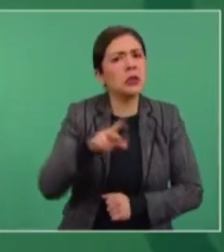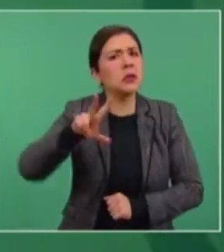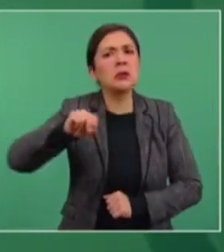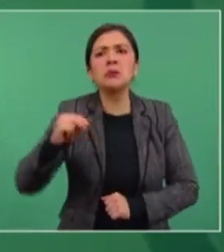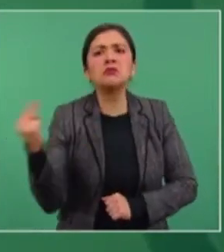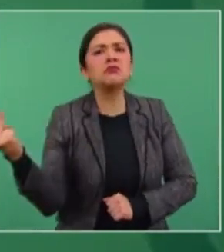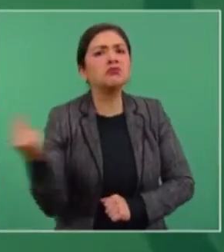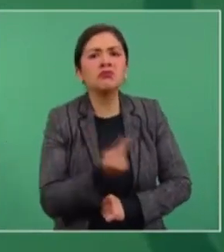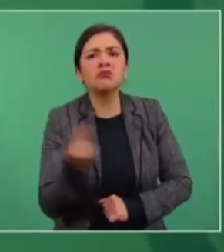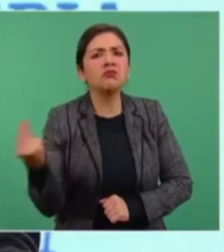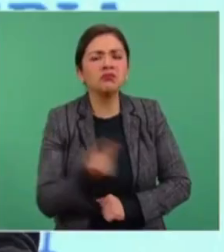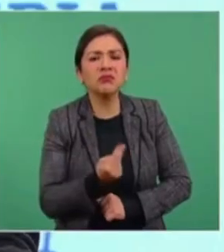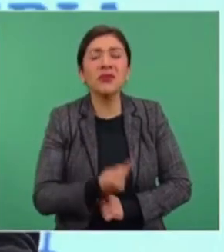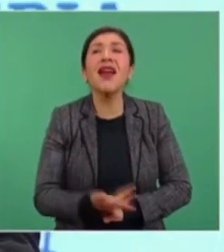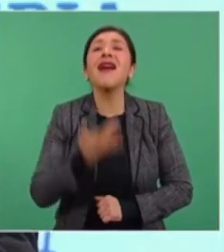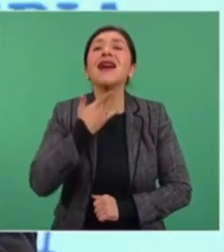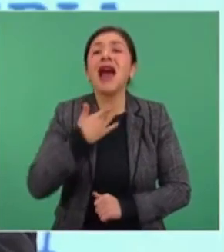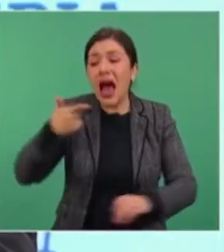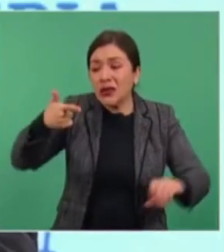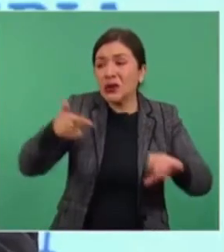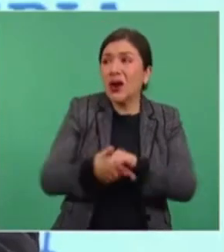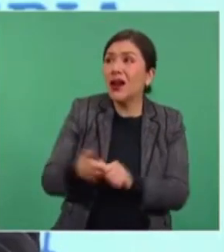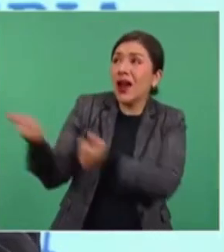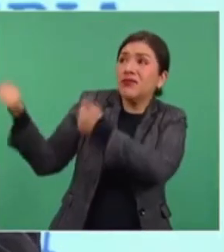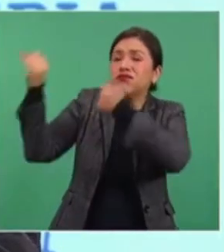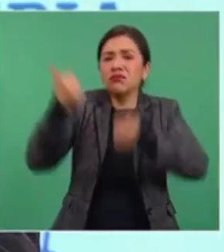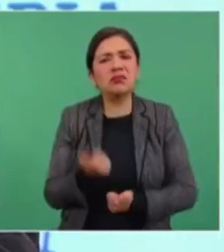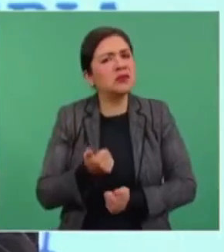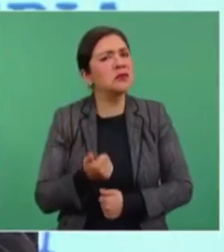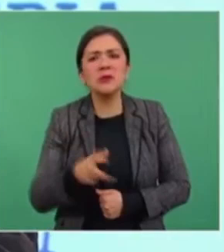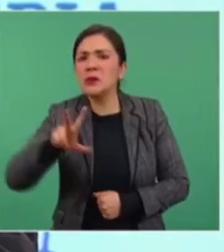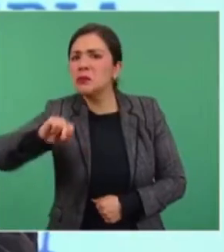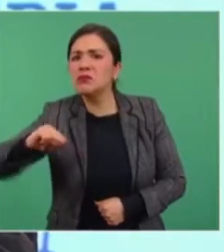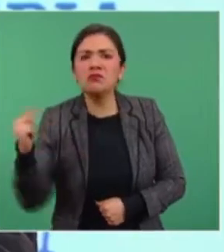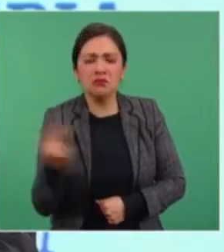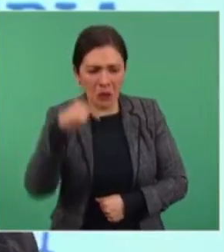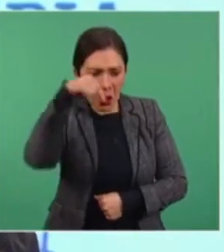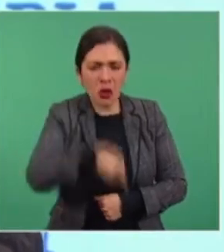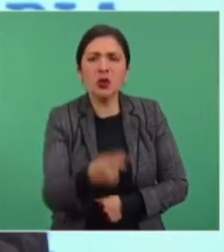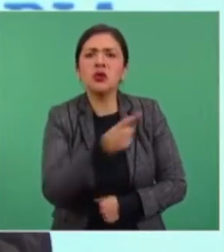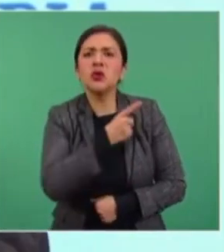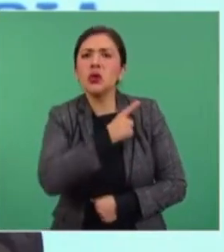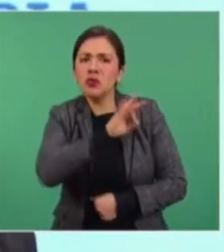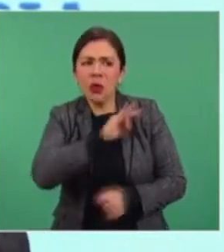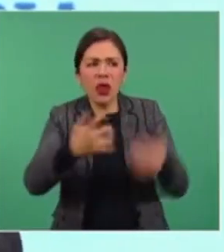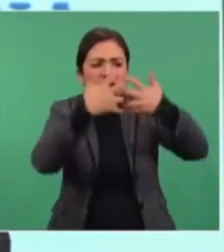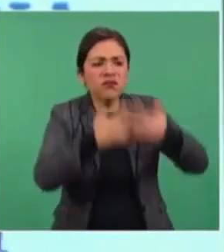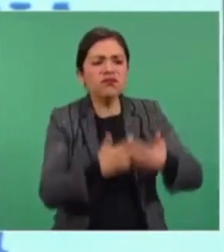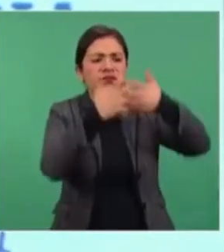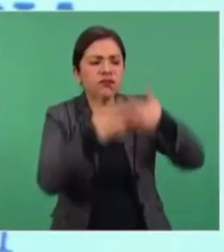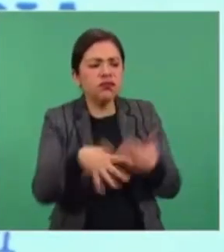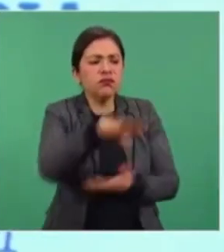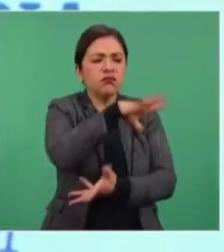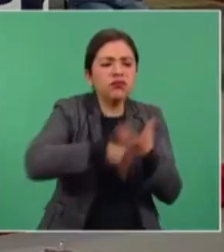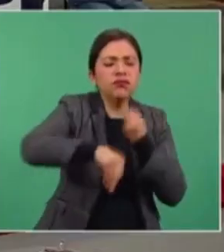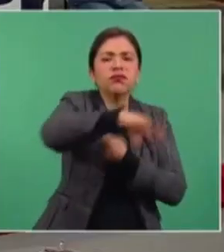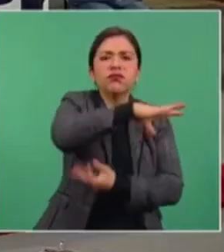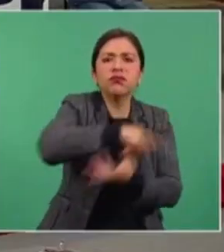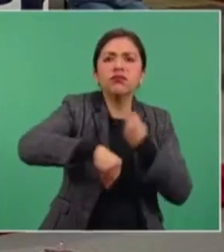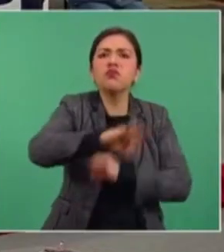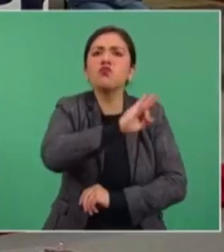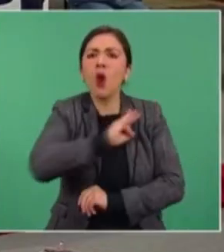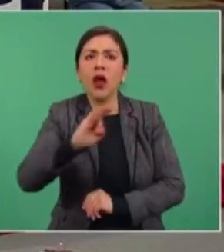combustibles en el extranjero, éramos autosuficientes. Se construyeron nuevas refinerías,